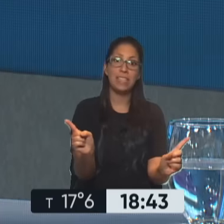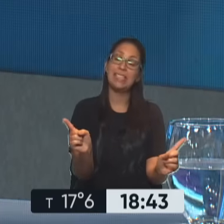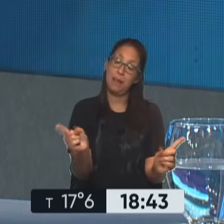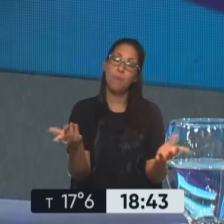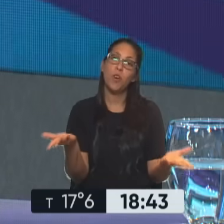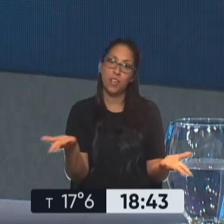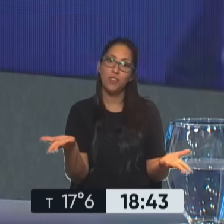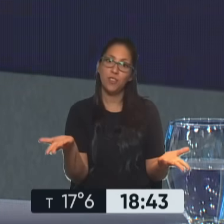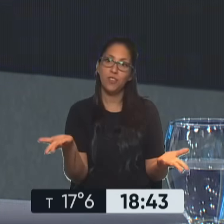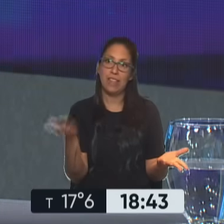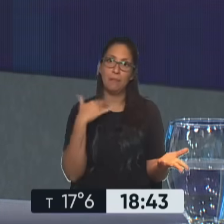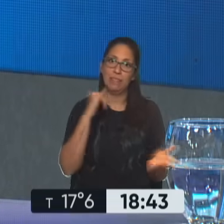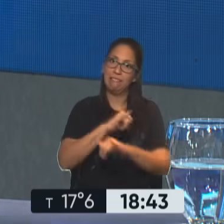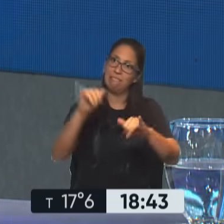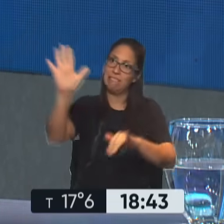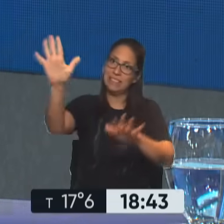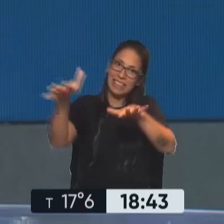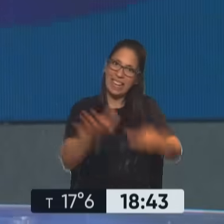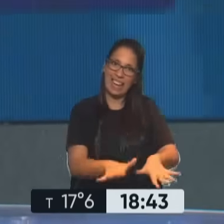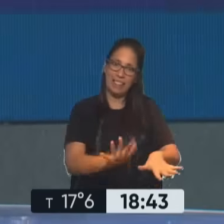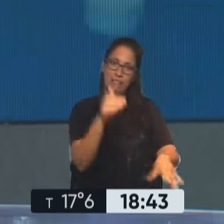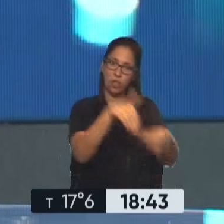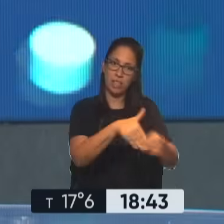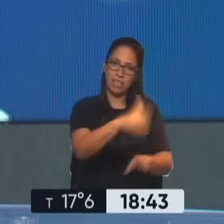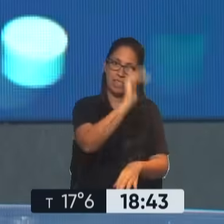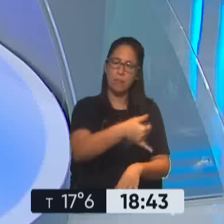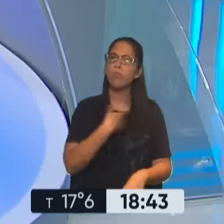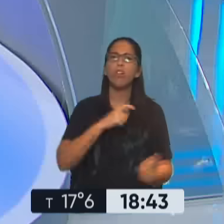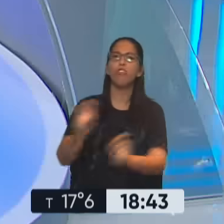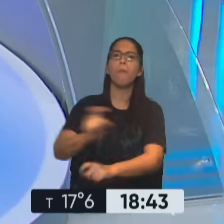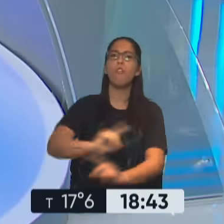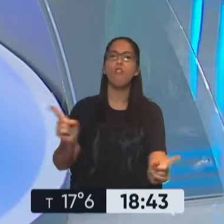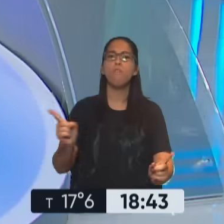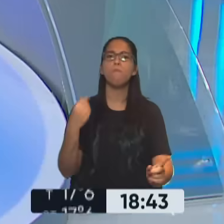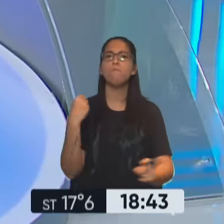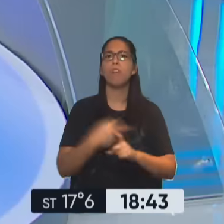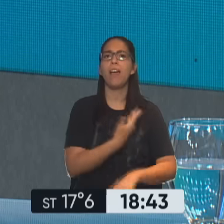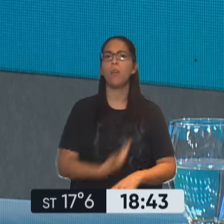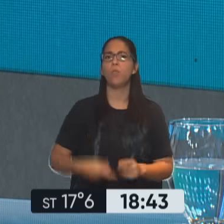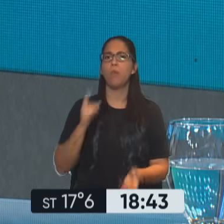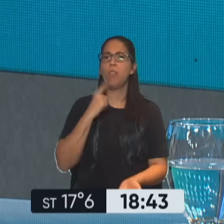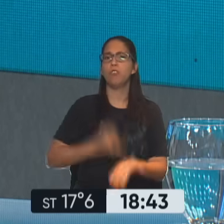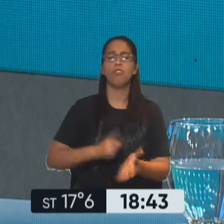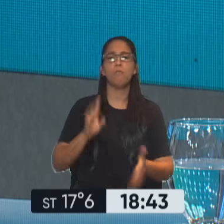están llamando a que la gente se quede y vote. ¿Y por qué no se mueve? Por decisión del Ejecutivo, por el